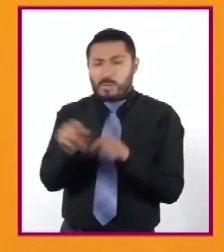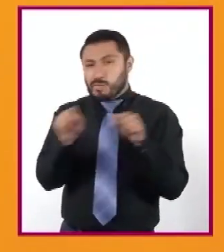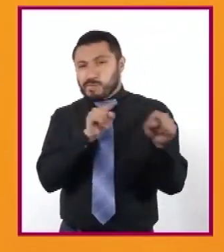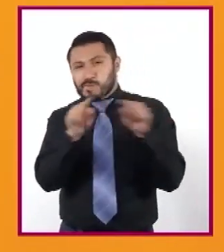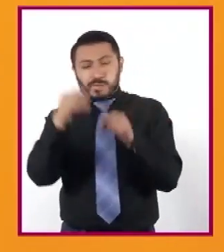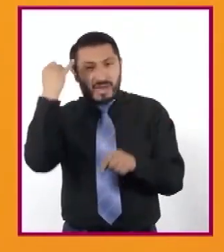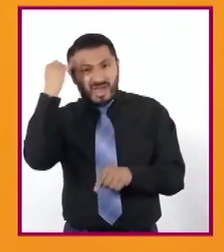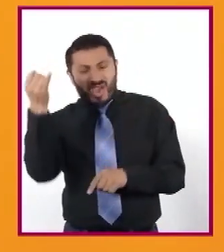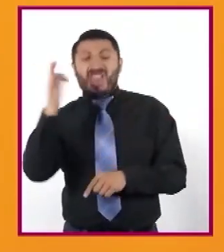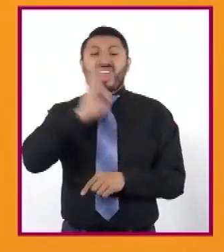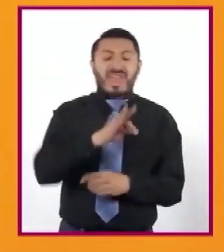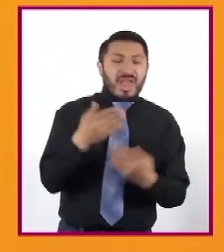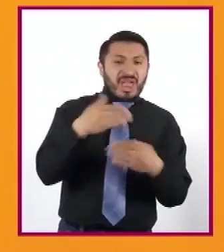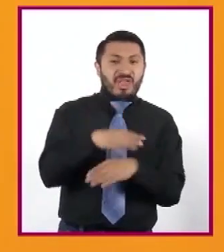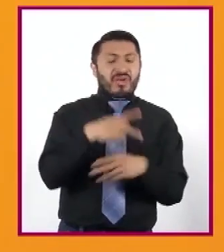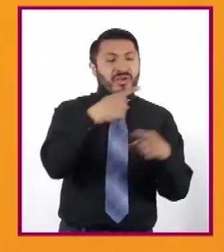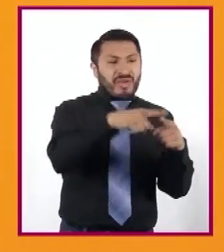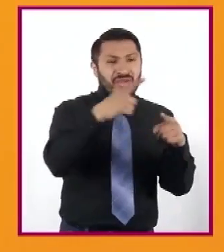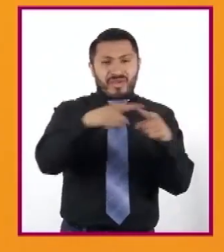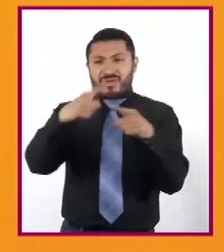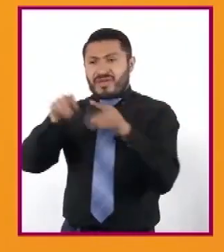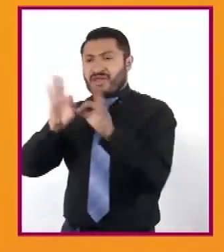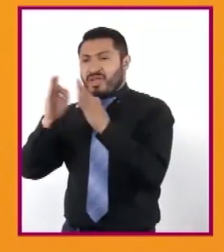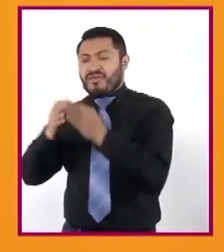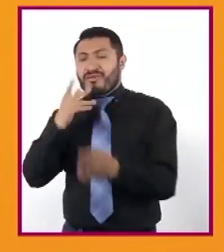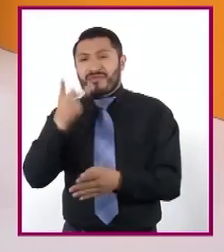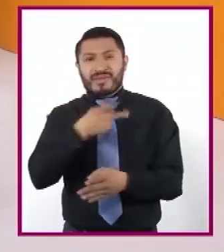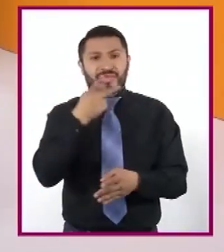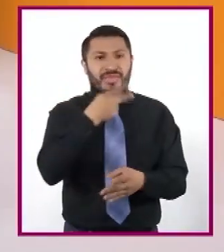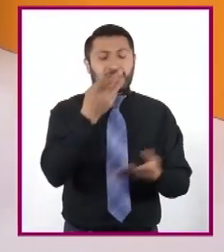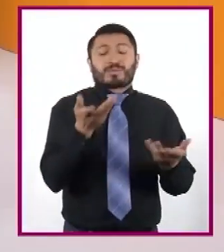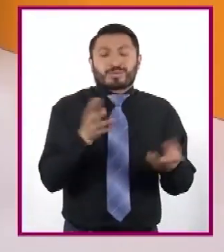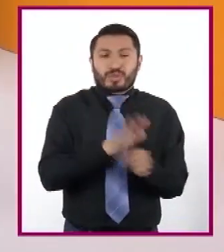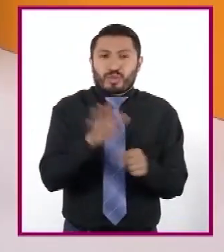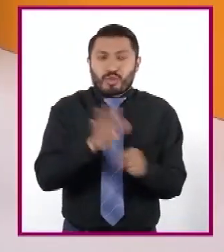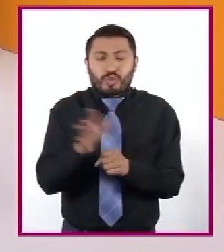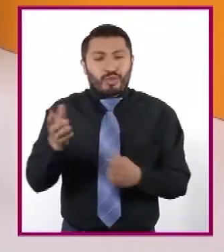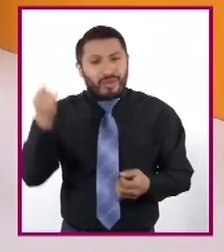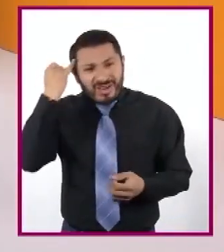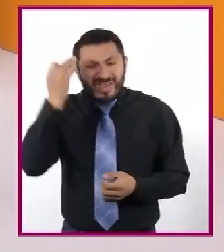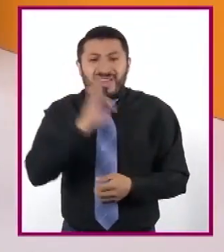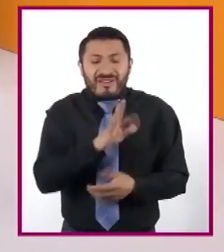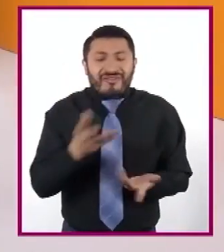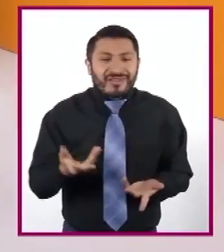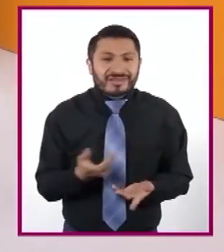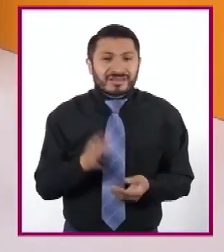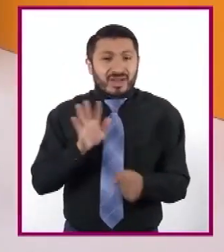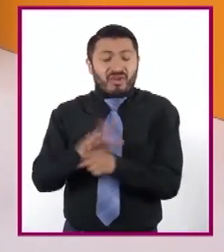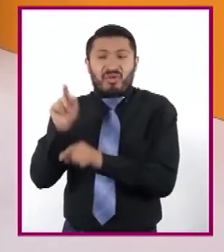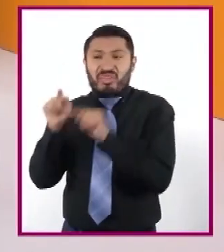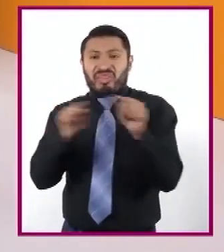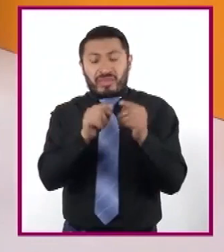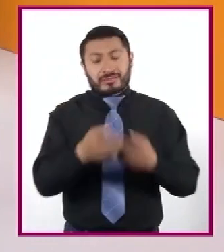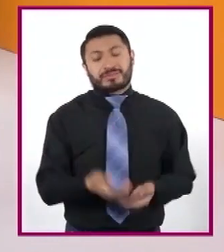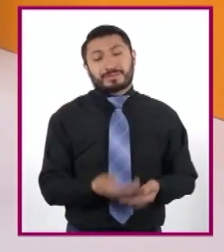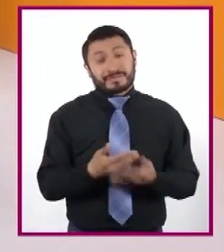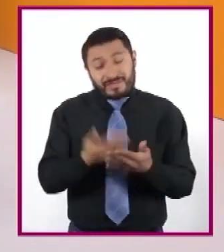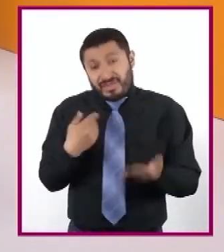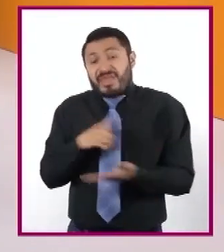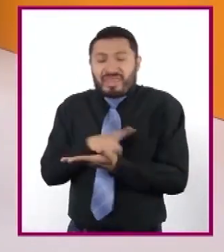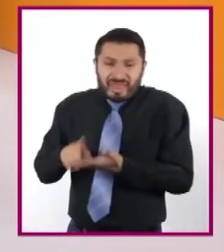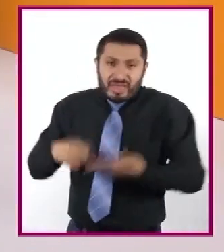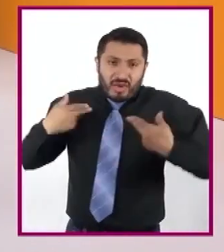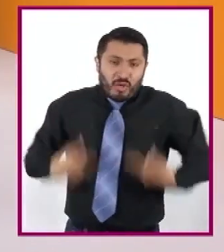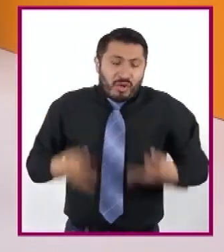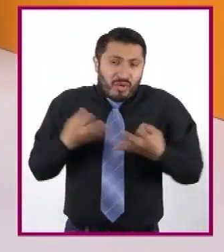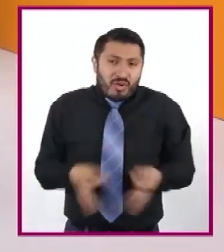estereotipos asociados a las diferentes maneras de hablar? Bueno, como se ha mencionado, un derecho humano fundamental